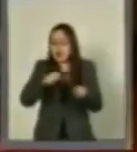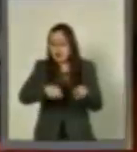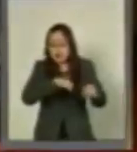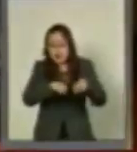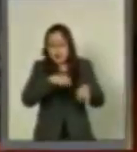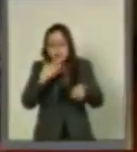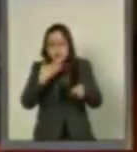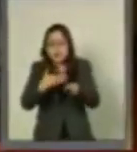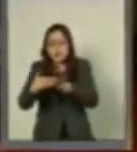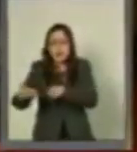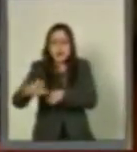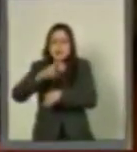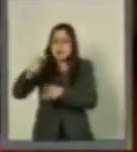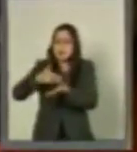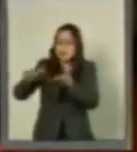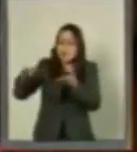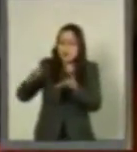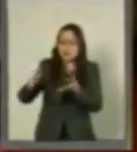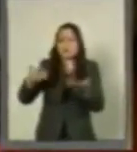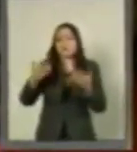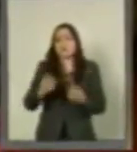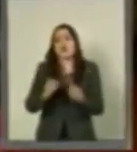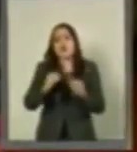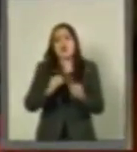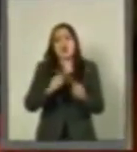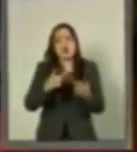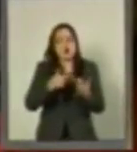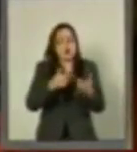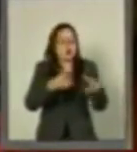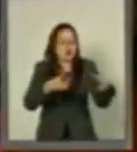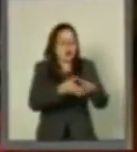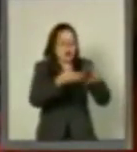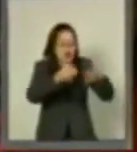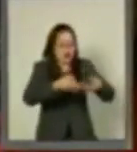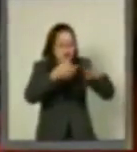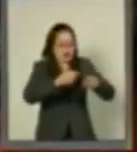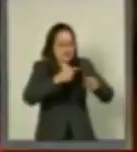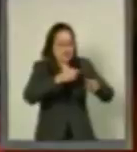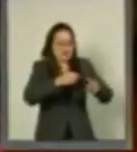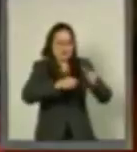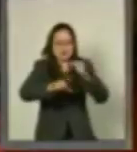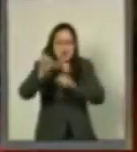cosas. O se le cambia la descripción.